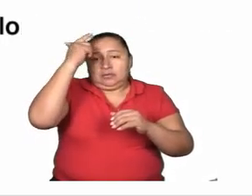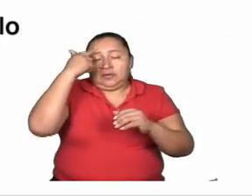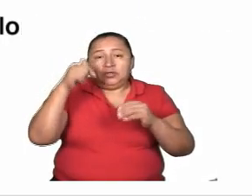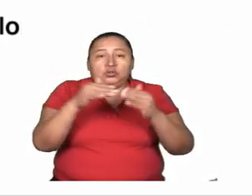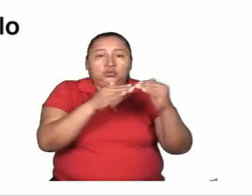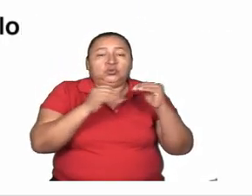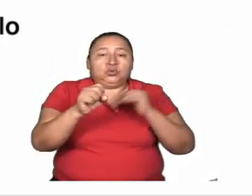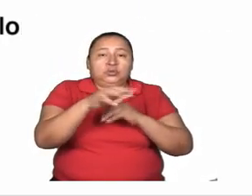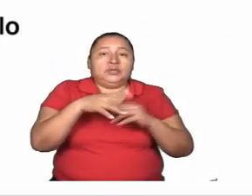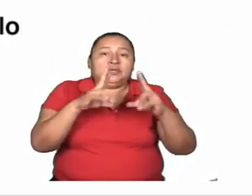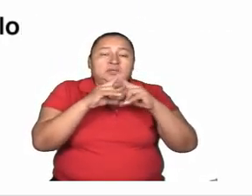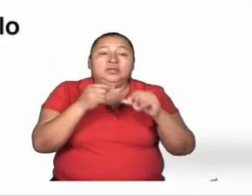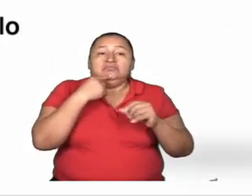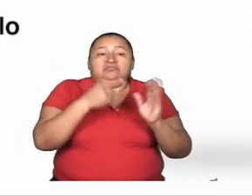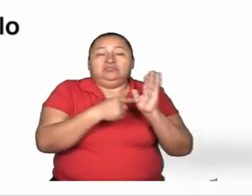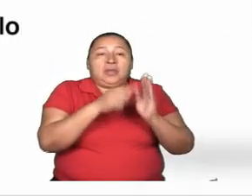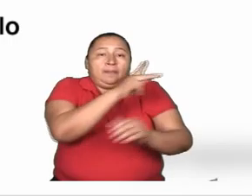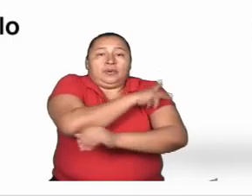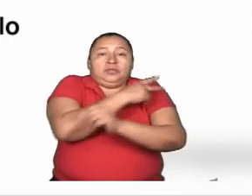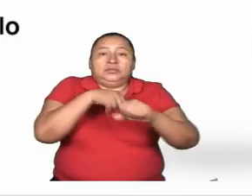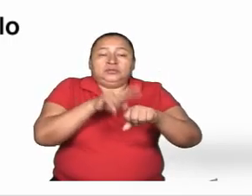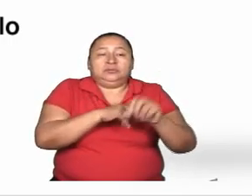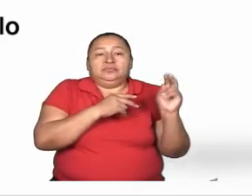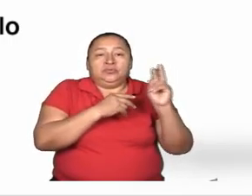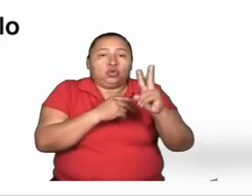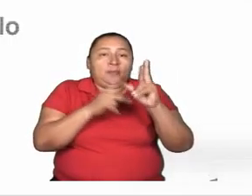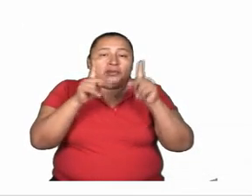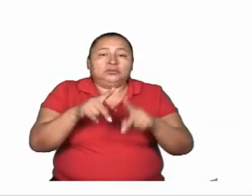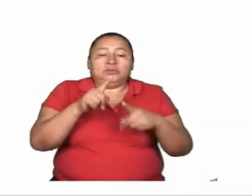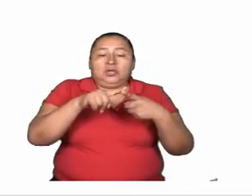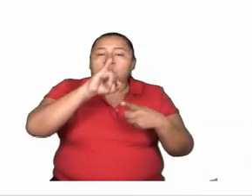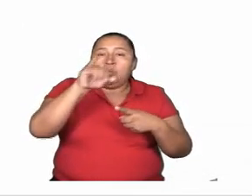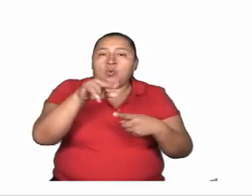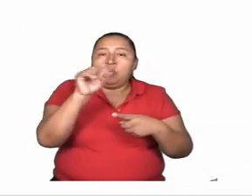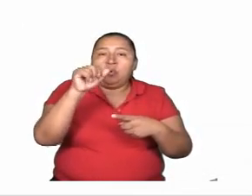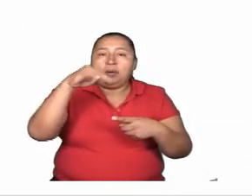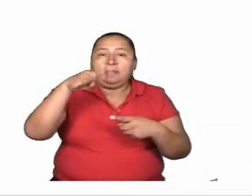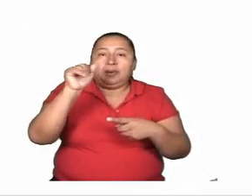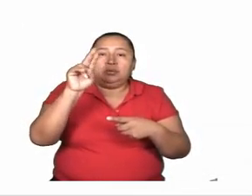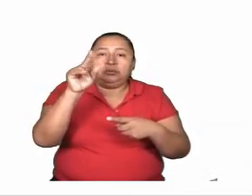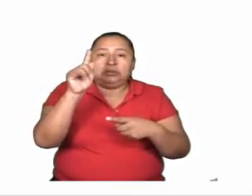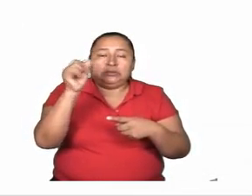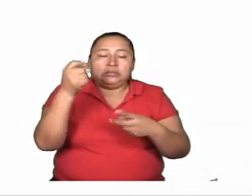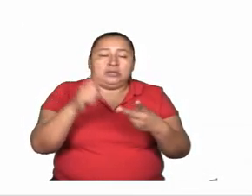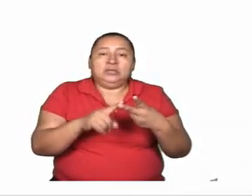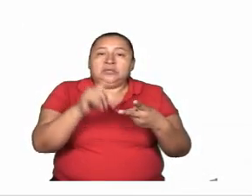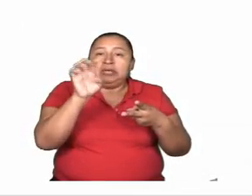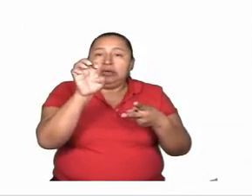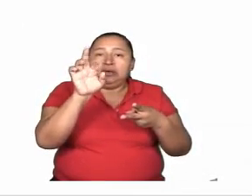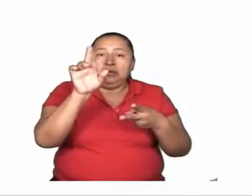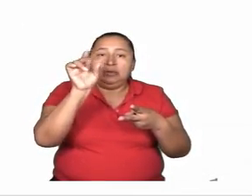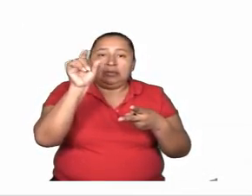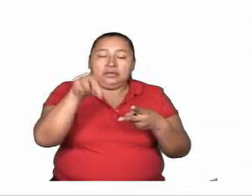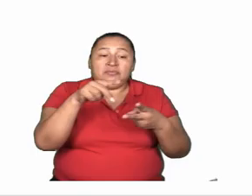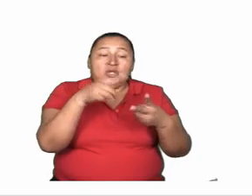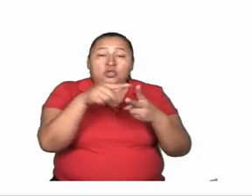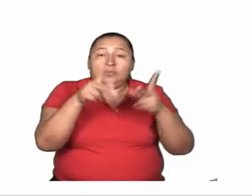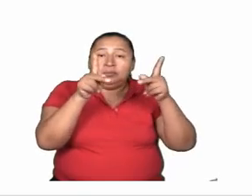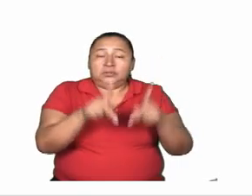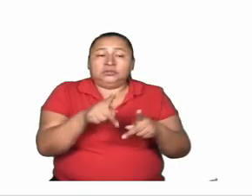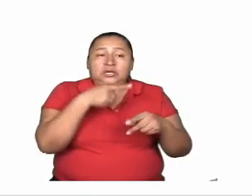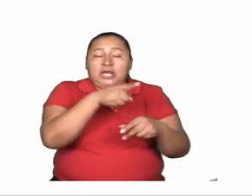Policía Nacional presentó a los terroristas Juan Bautista Guevara Carballo y Erling Javier Obando García, quienes cometieron estos delitos